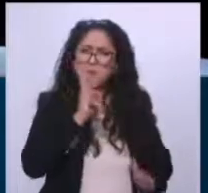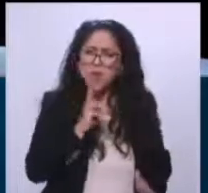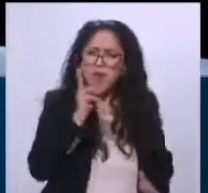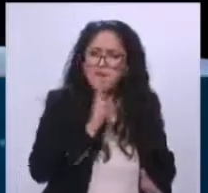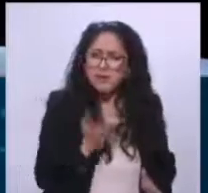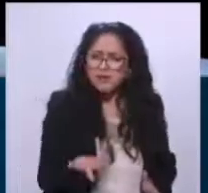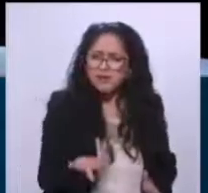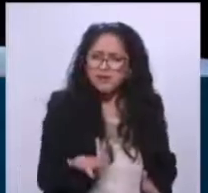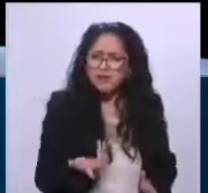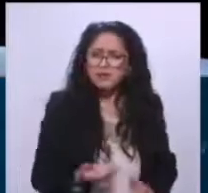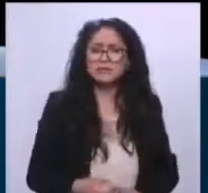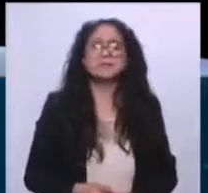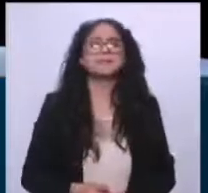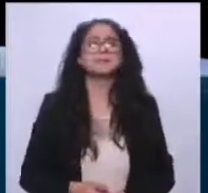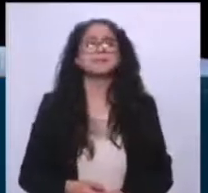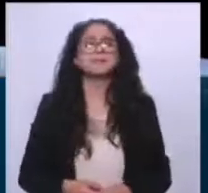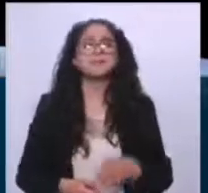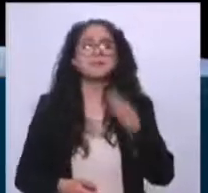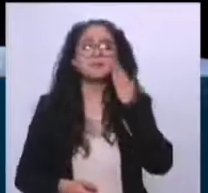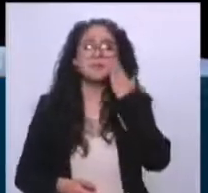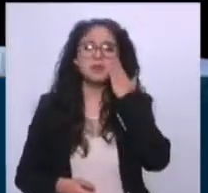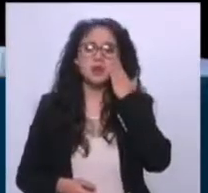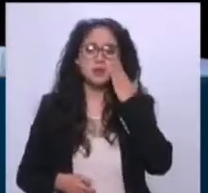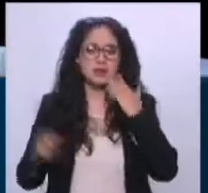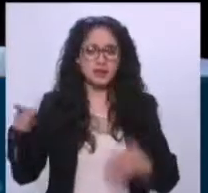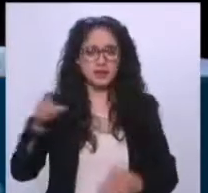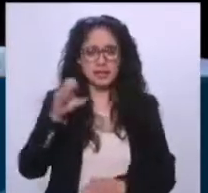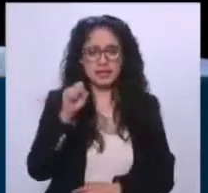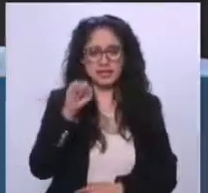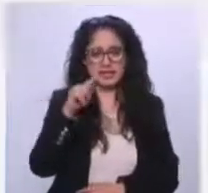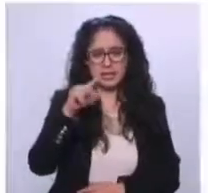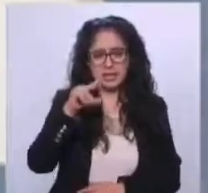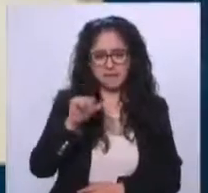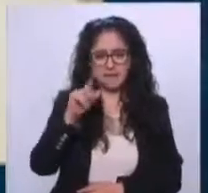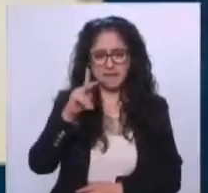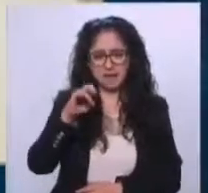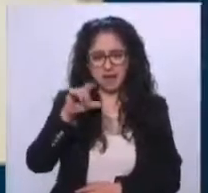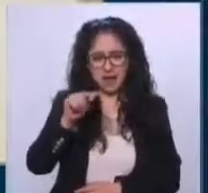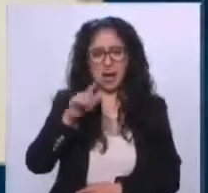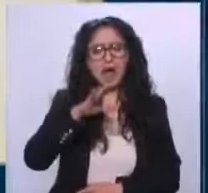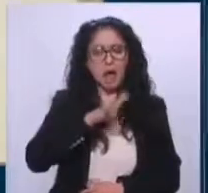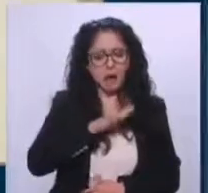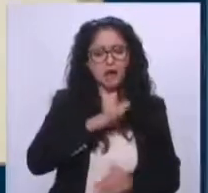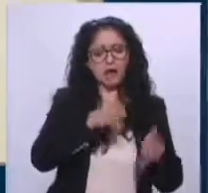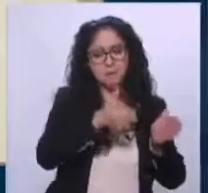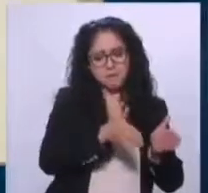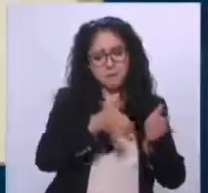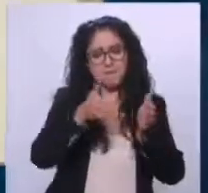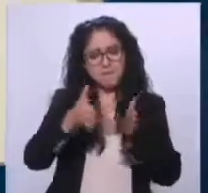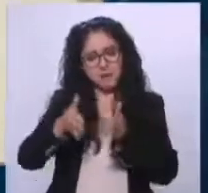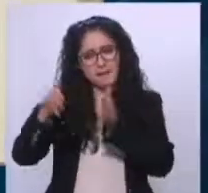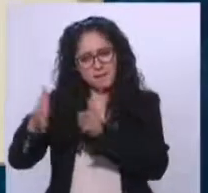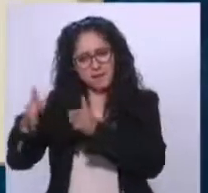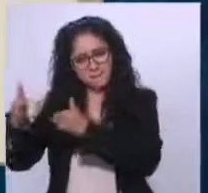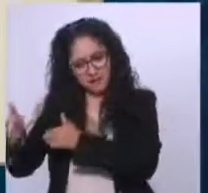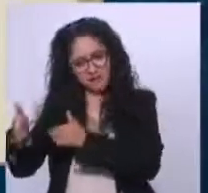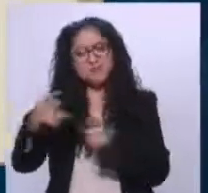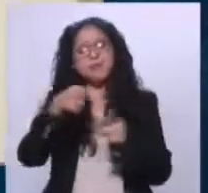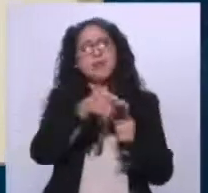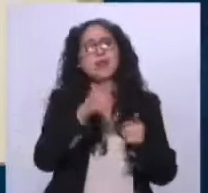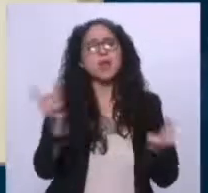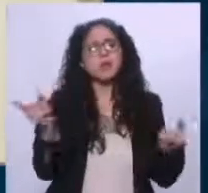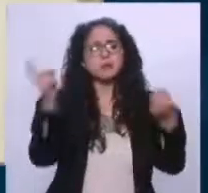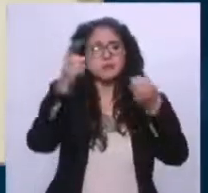La etapa de juicio, el nuevo sistema penal tiene varias etapas. En una etapa inicial de formulación de imputación por la cual fue